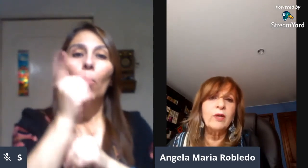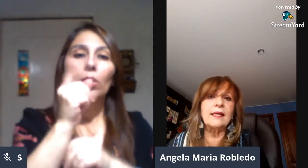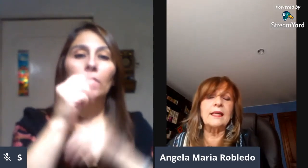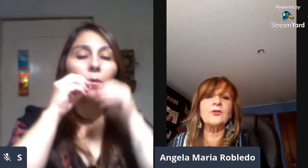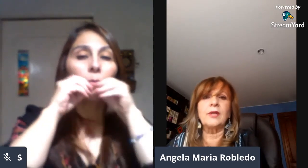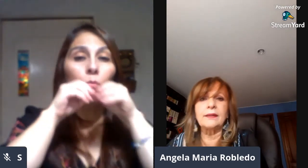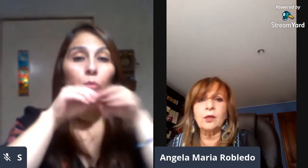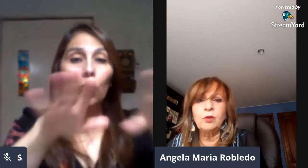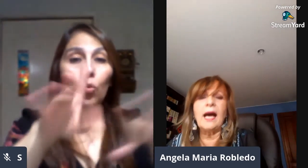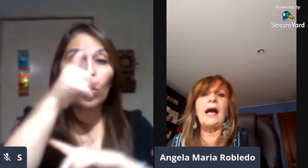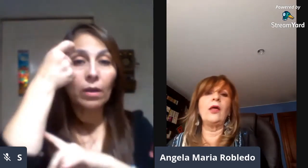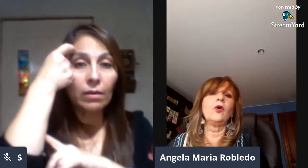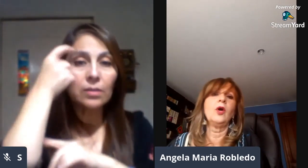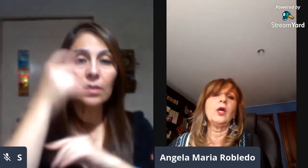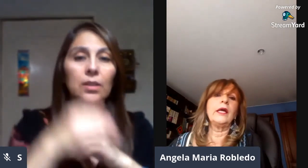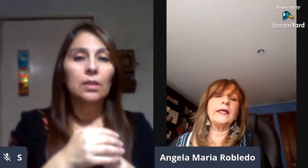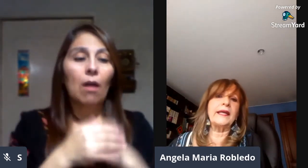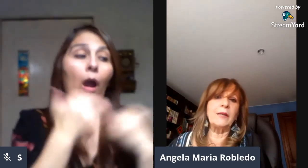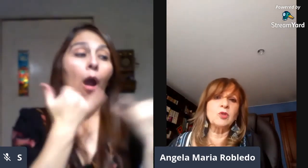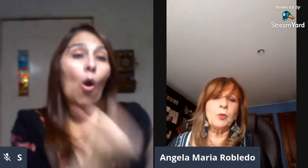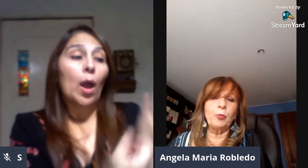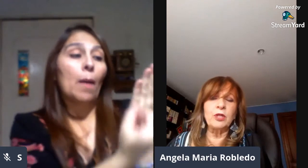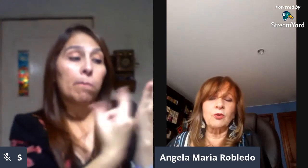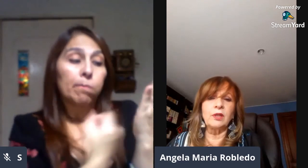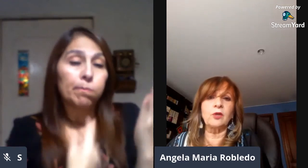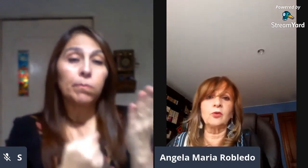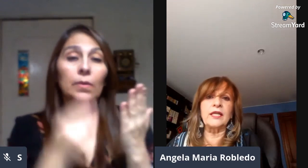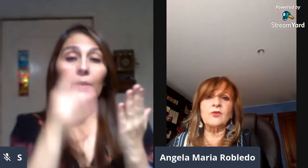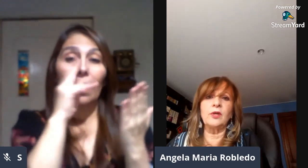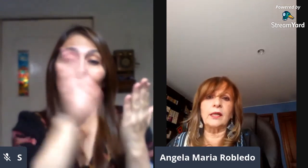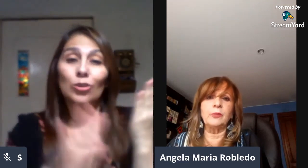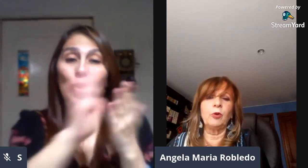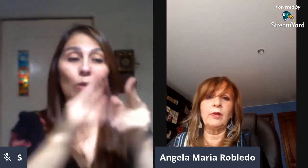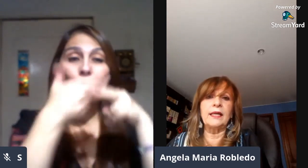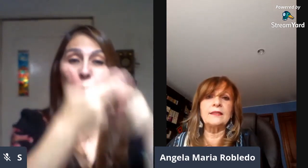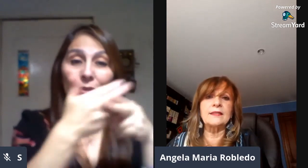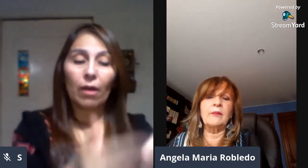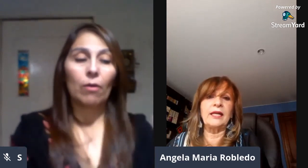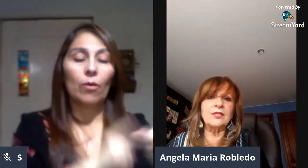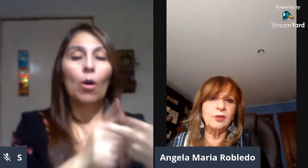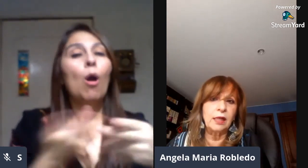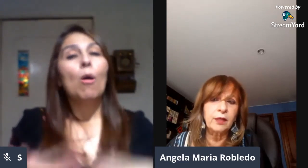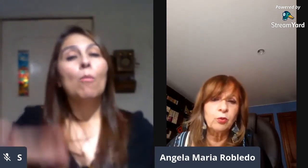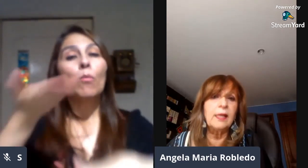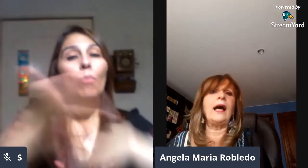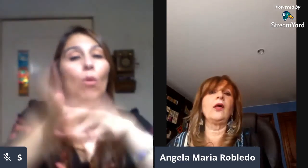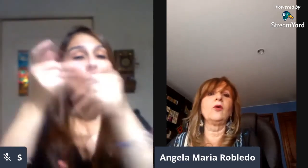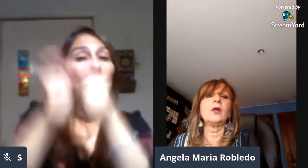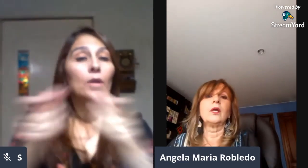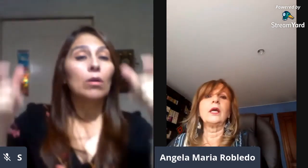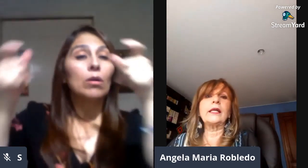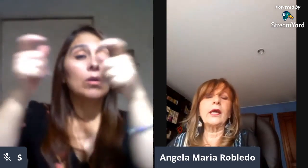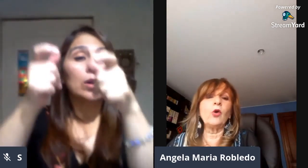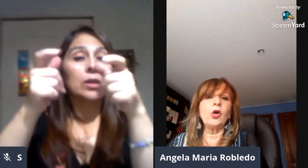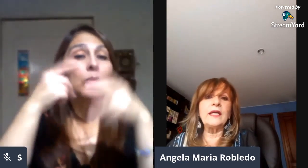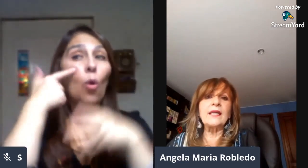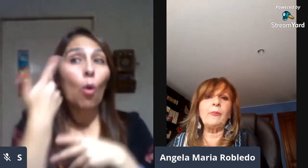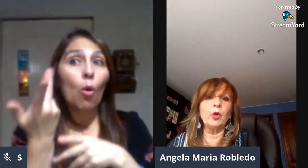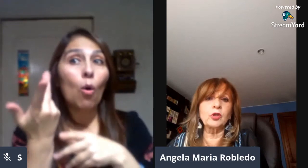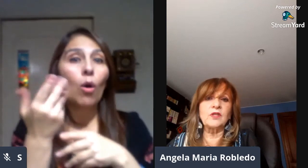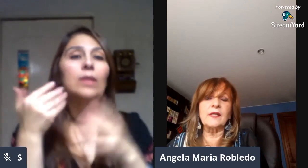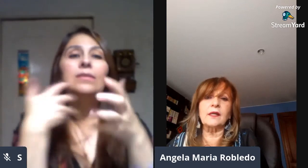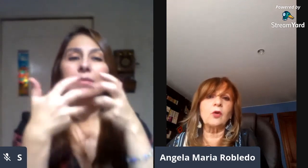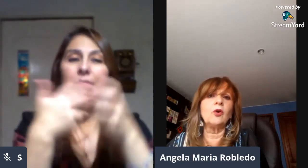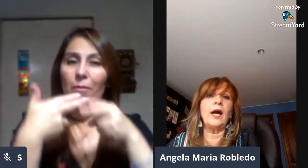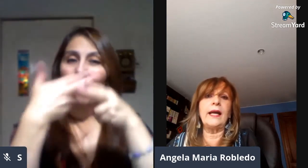la Encuesta Nacional de Cuidado, en que hayamos propuesto el del Congreso de la República el Sistema Nacional de Cuidado, el que hoy